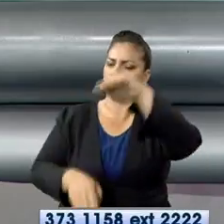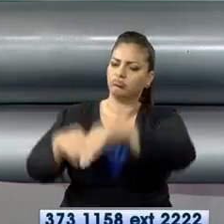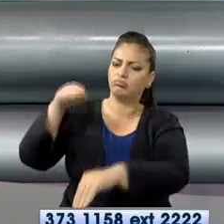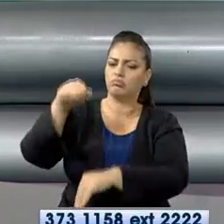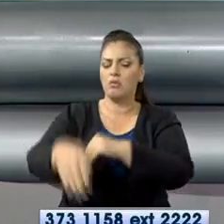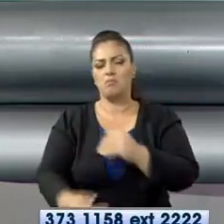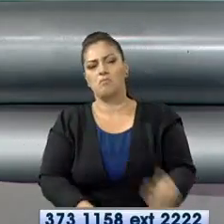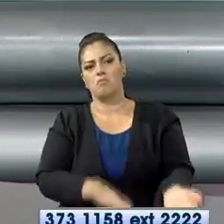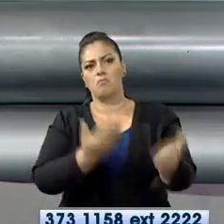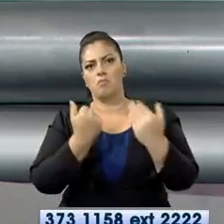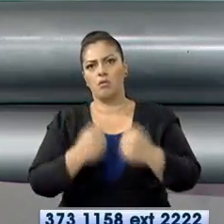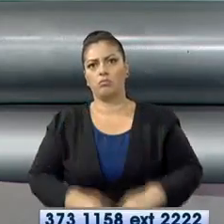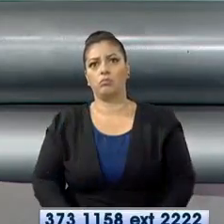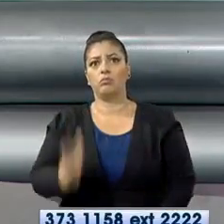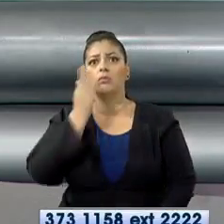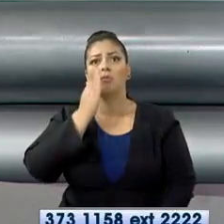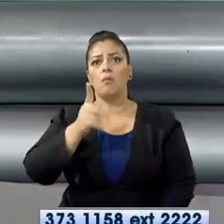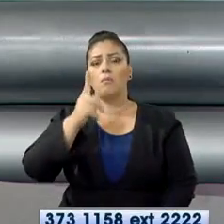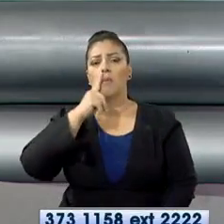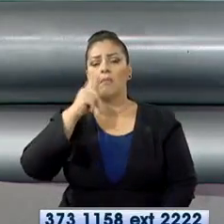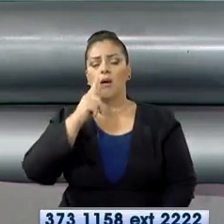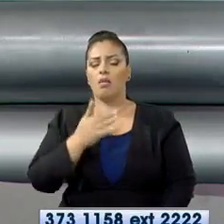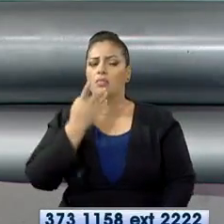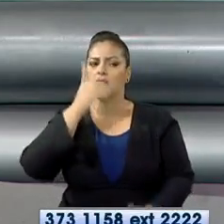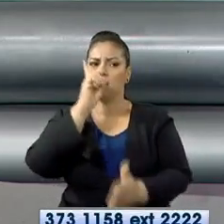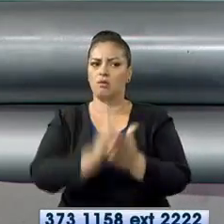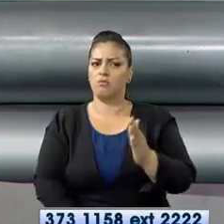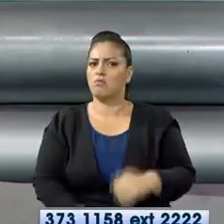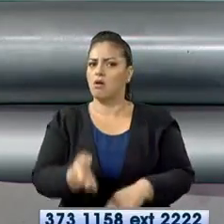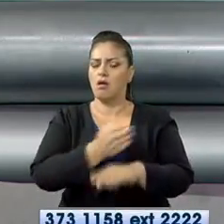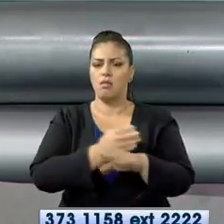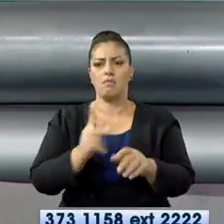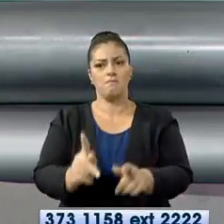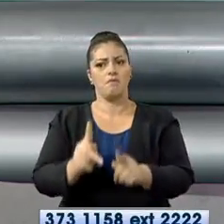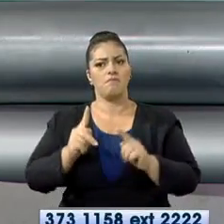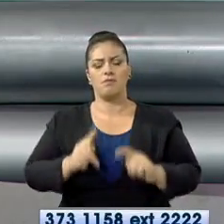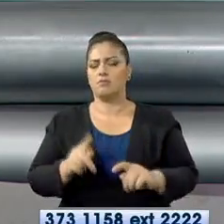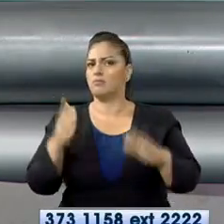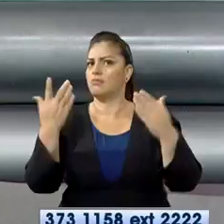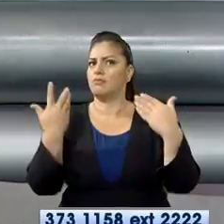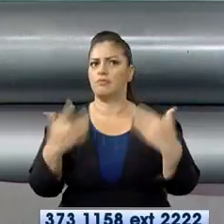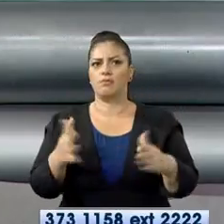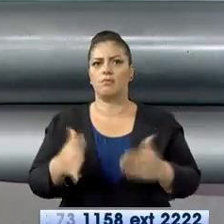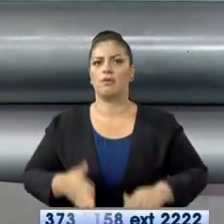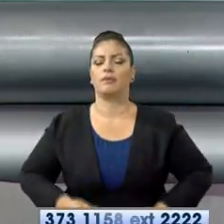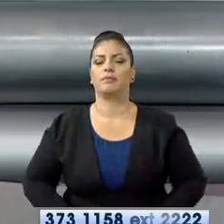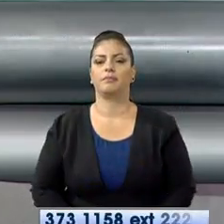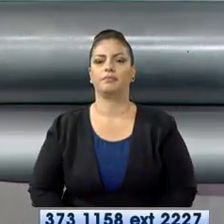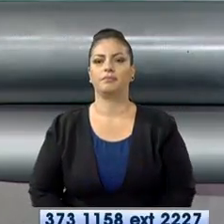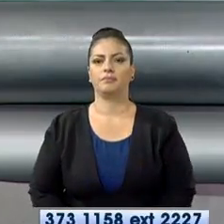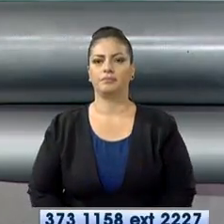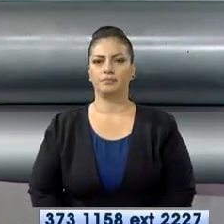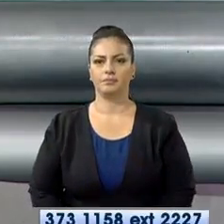joven pusieron una denuncia, pues aseguran que ellos no habrían dado el permiso respectivo.